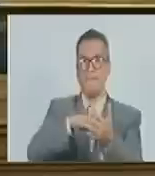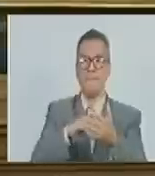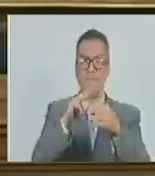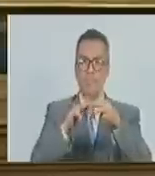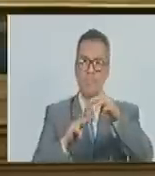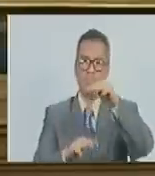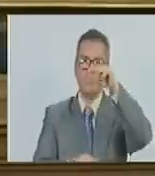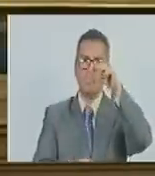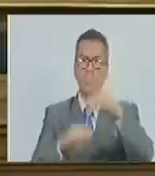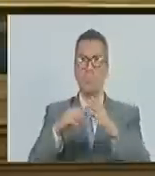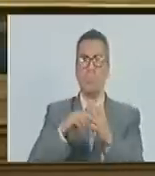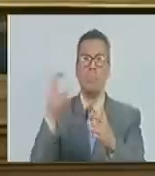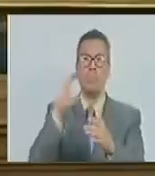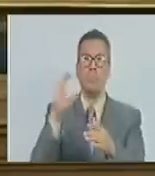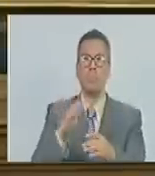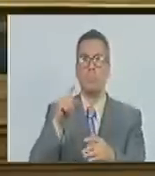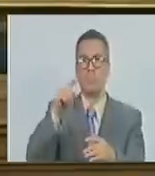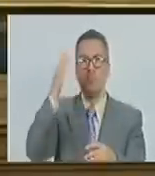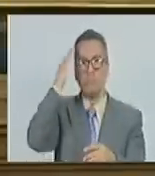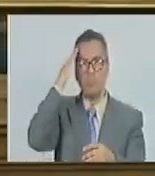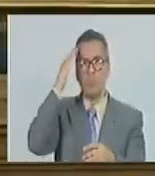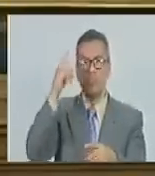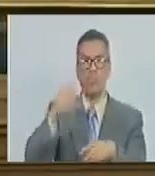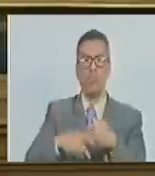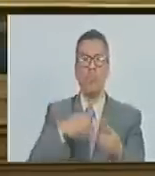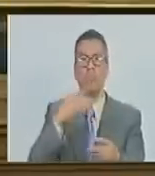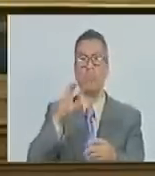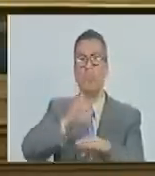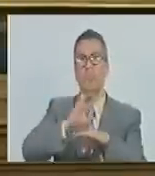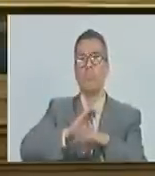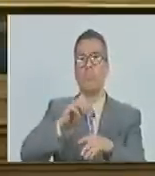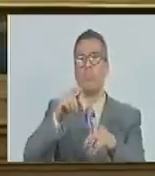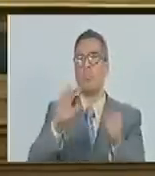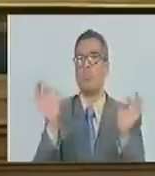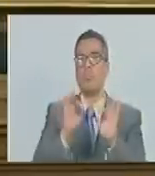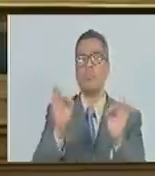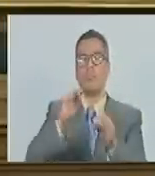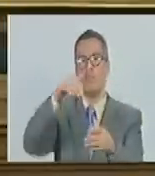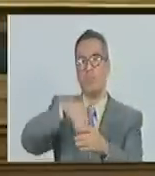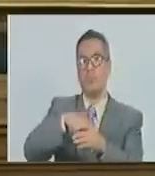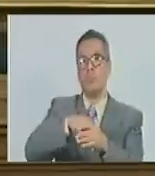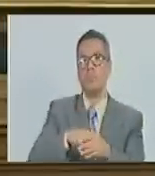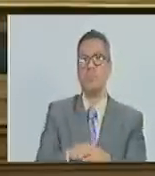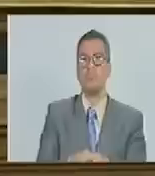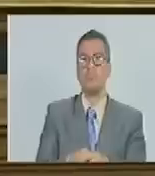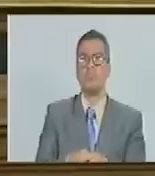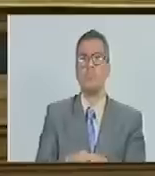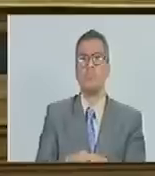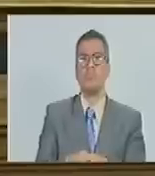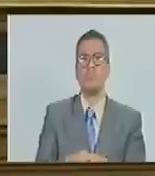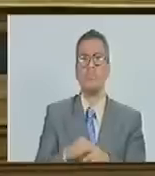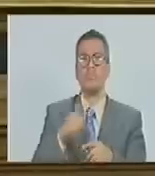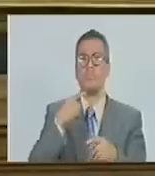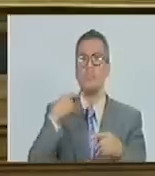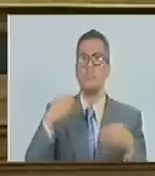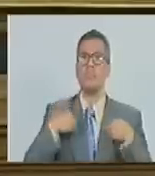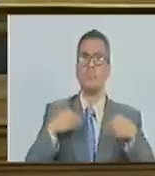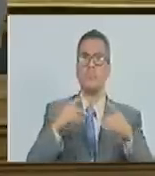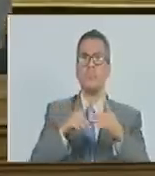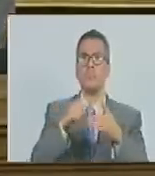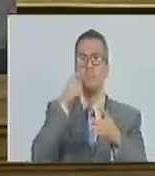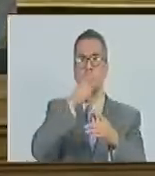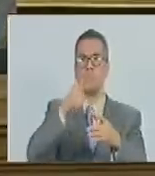altura, en la ciudad de Caracas, ¿ustedes saben cuántos centros de votación había? Ni uno. ¿Y dónde viven los sectores